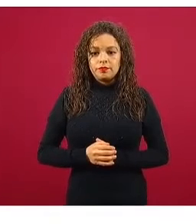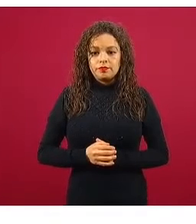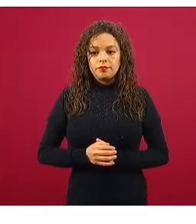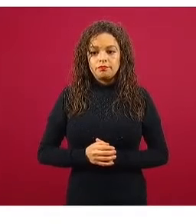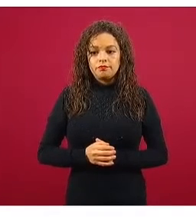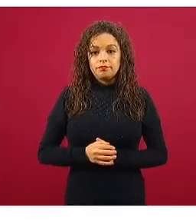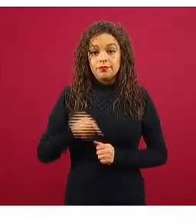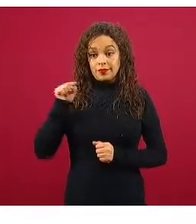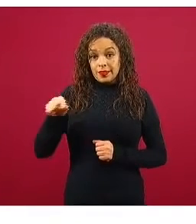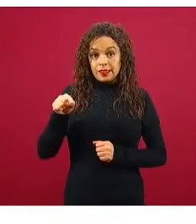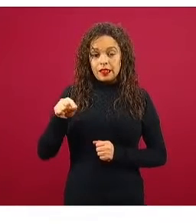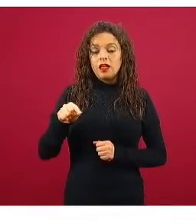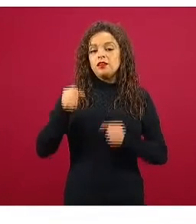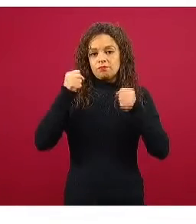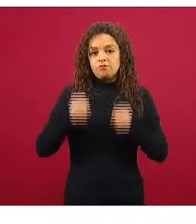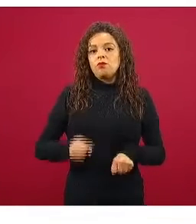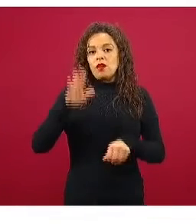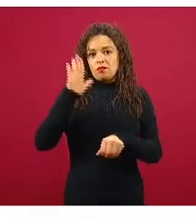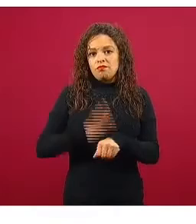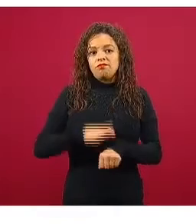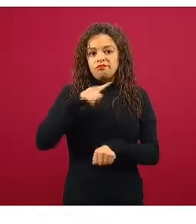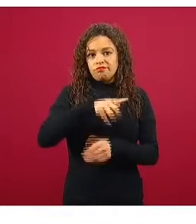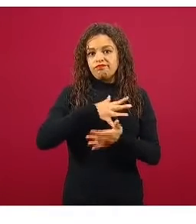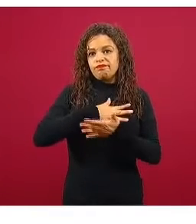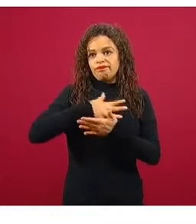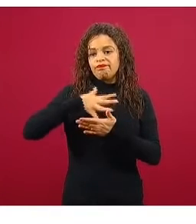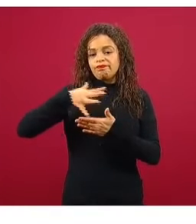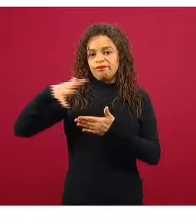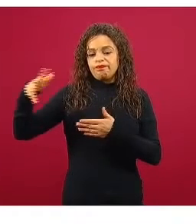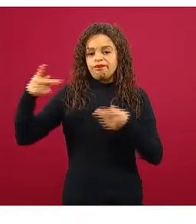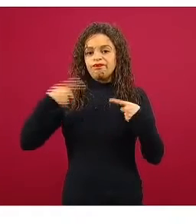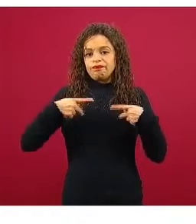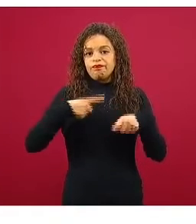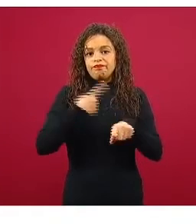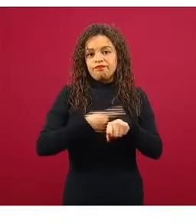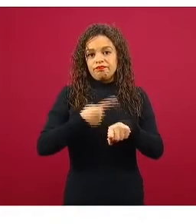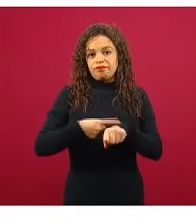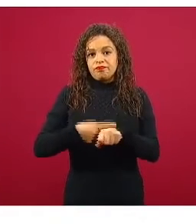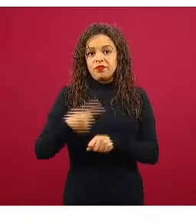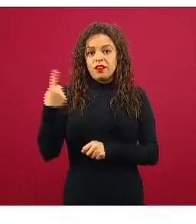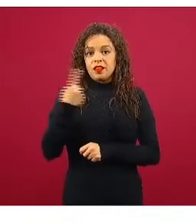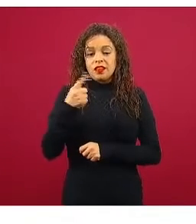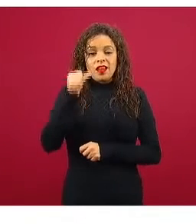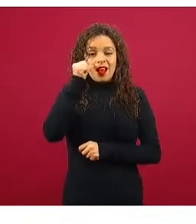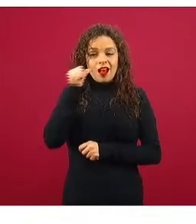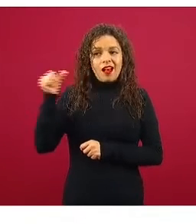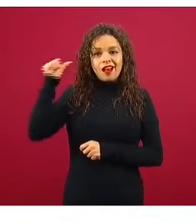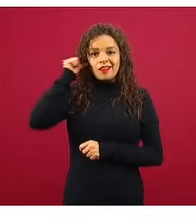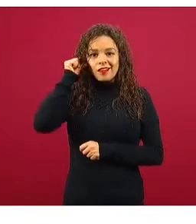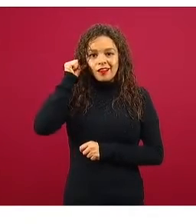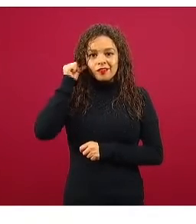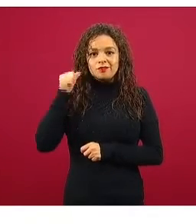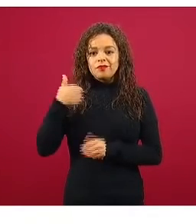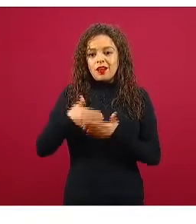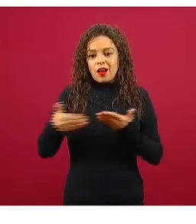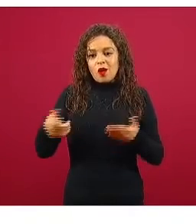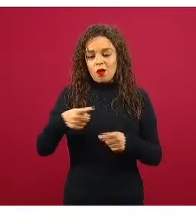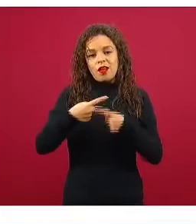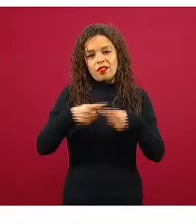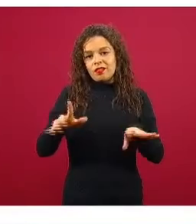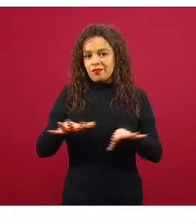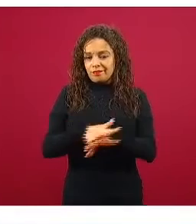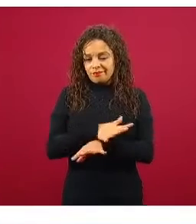carga confirmada en relación a la cantidad que se tenía ya el día de ayer. La siguiente